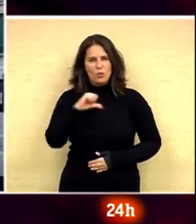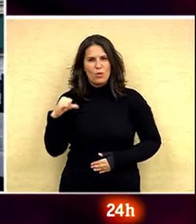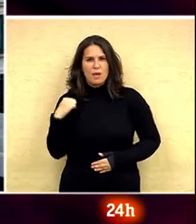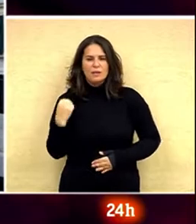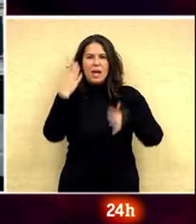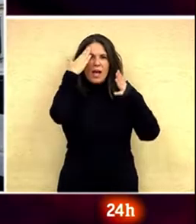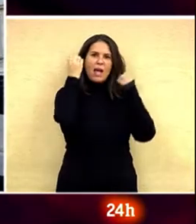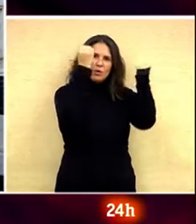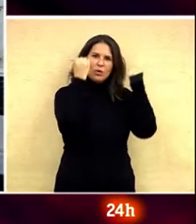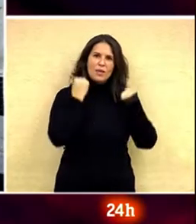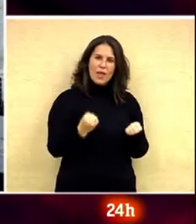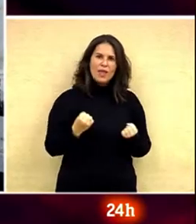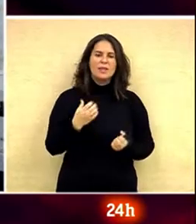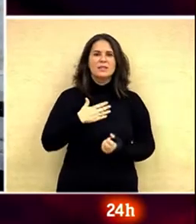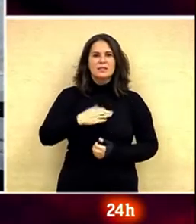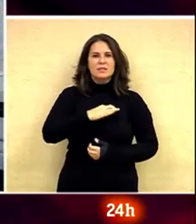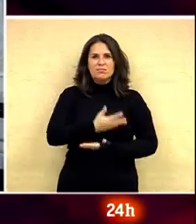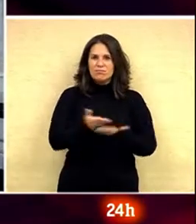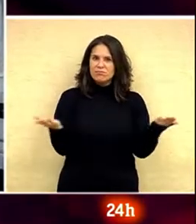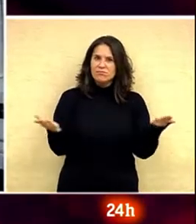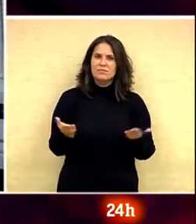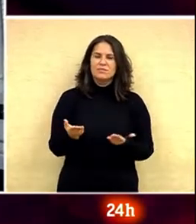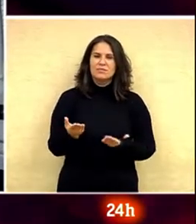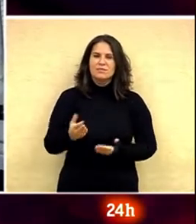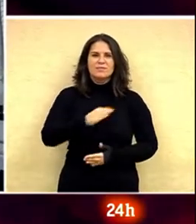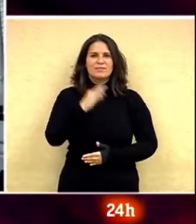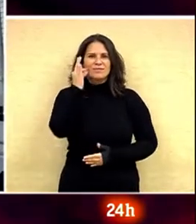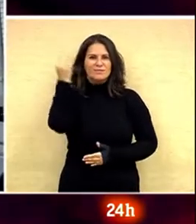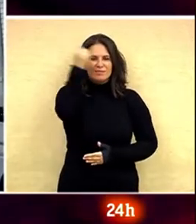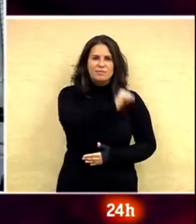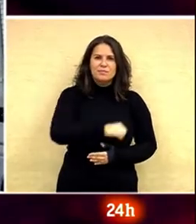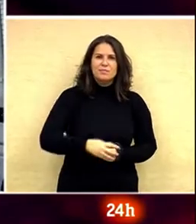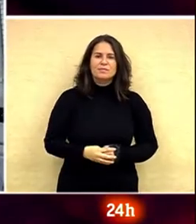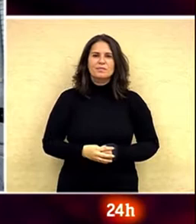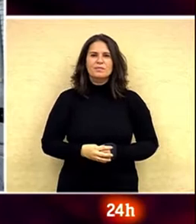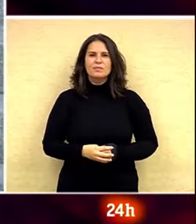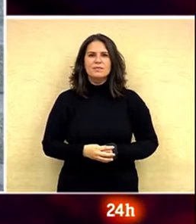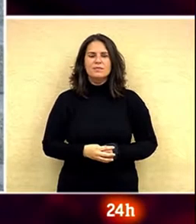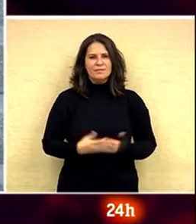autónomas, autoridades, señorías, señores y señoras.